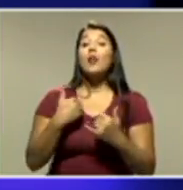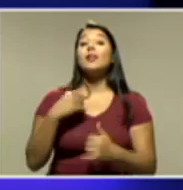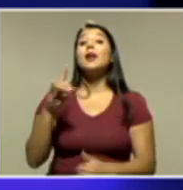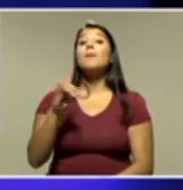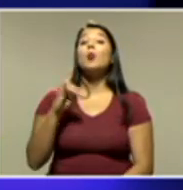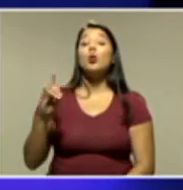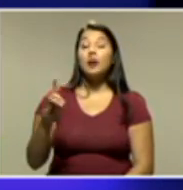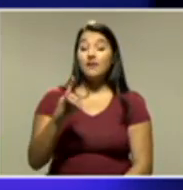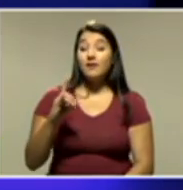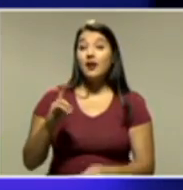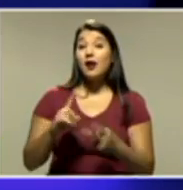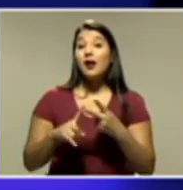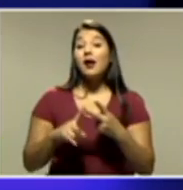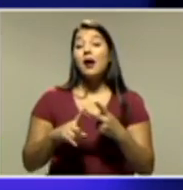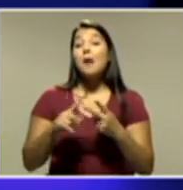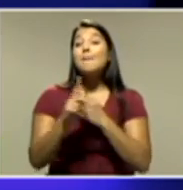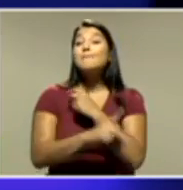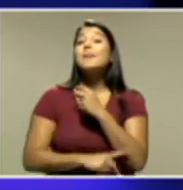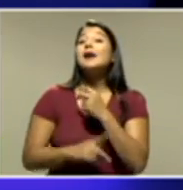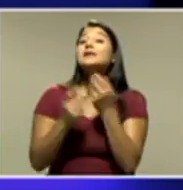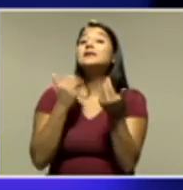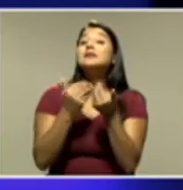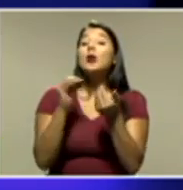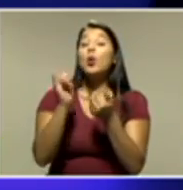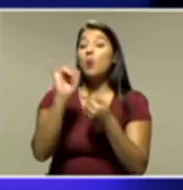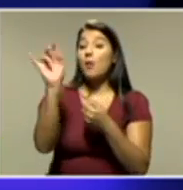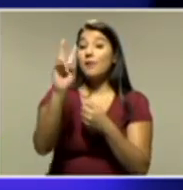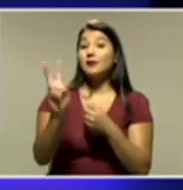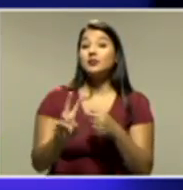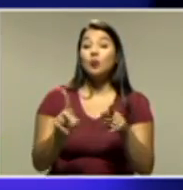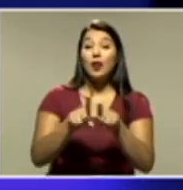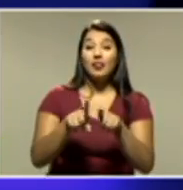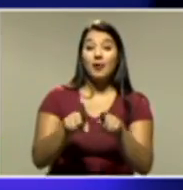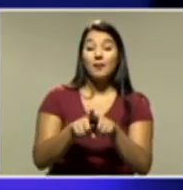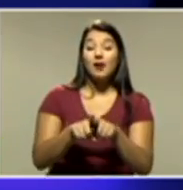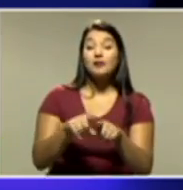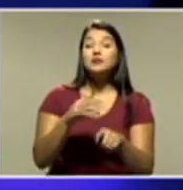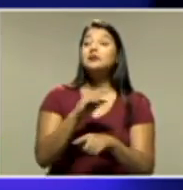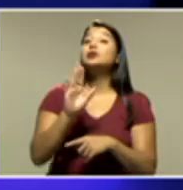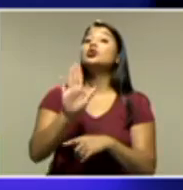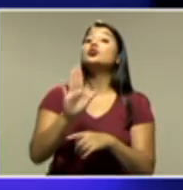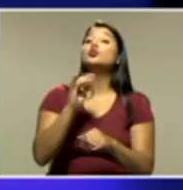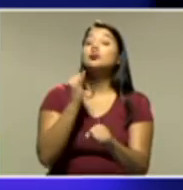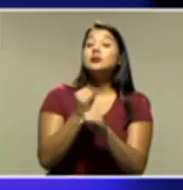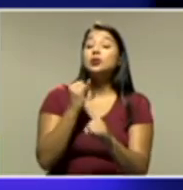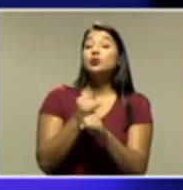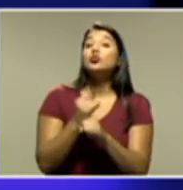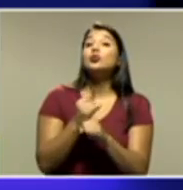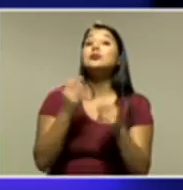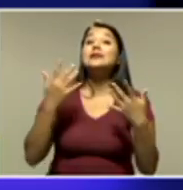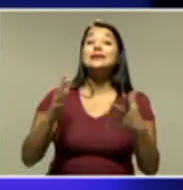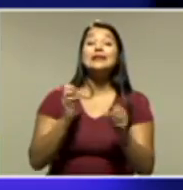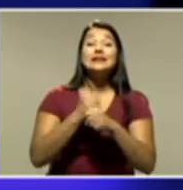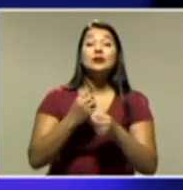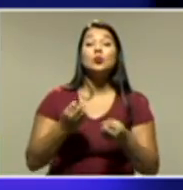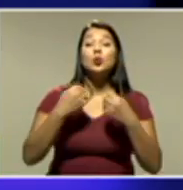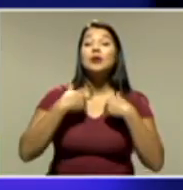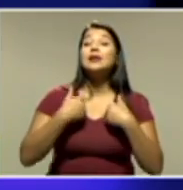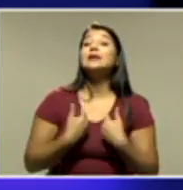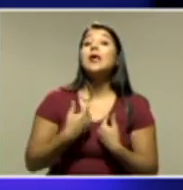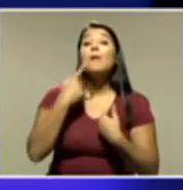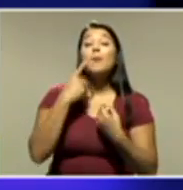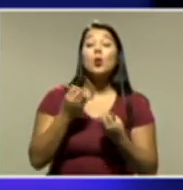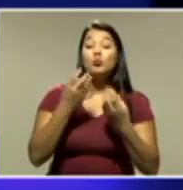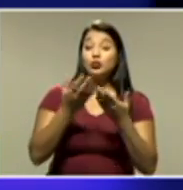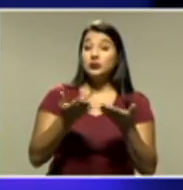hoy, países hermanos como Venezuela también, cuya institucionalidad se ha visto desgastada por muchas cosas, pero